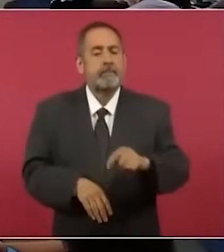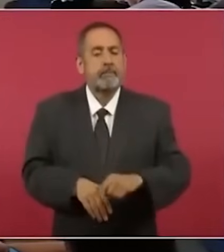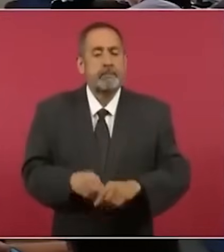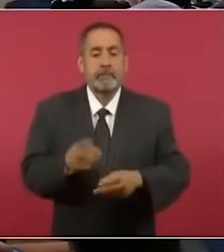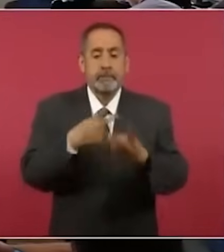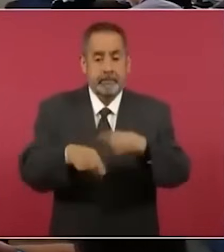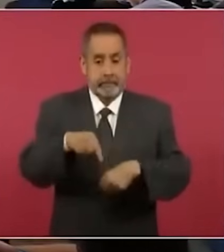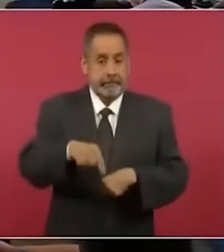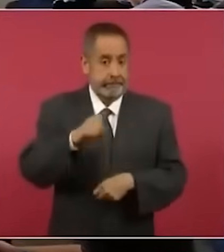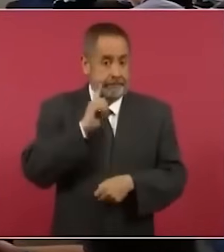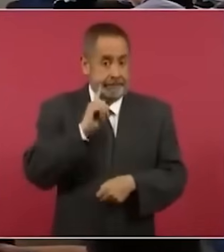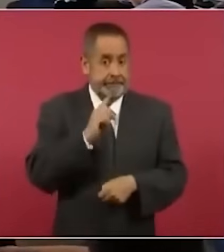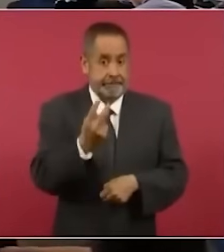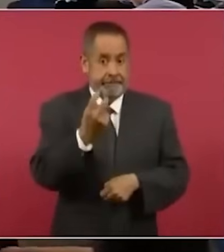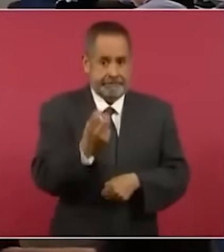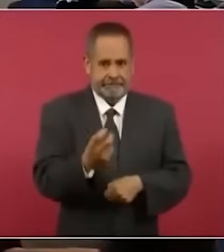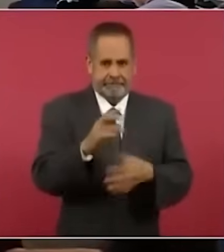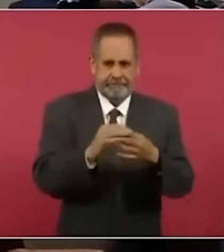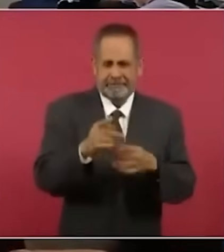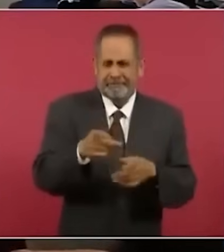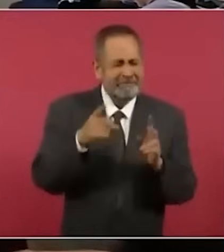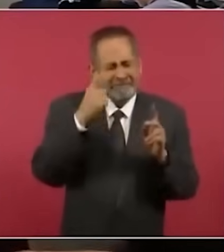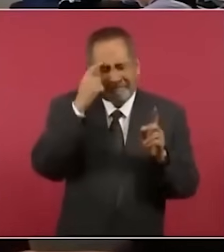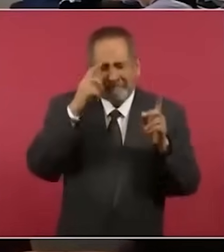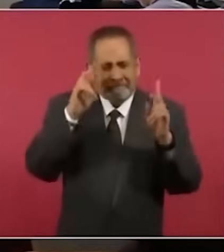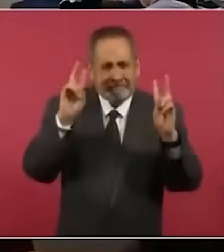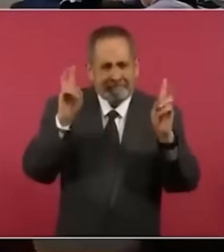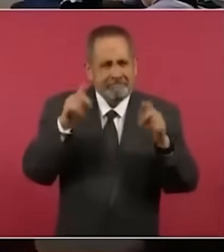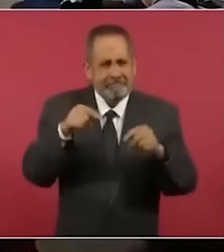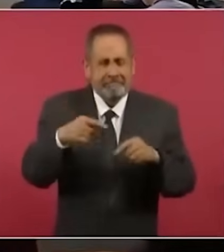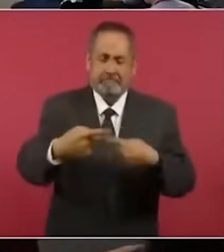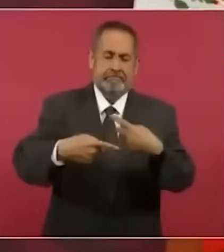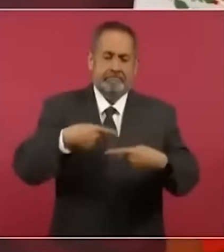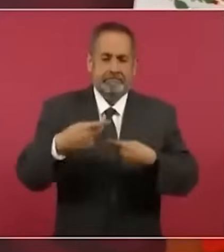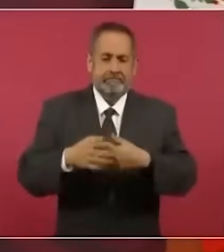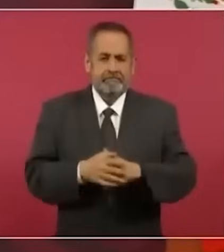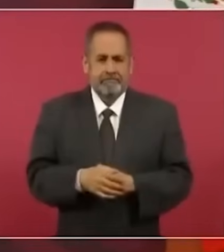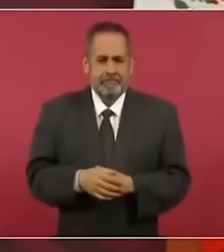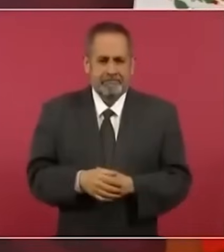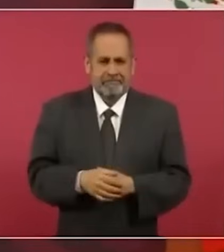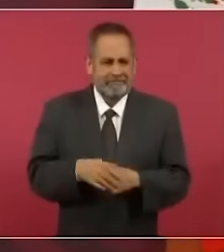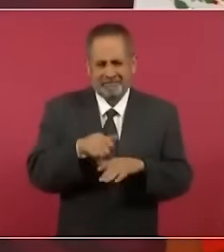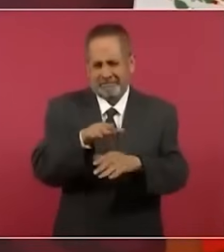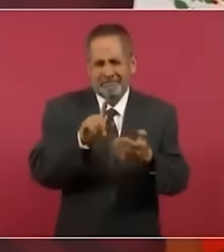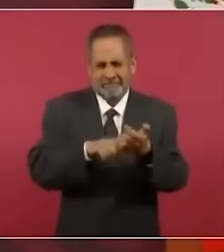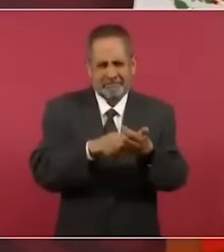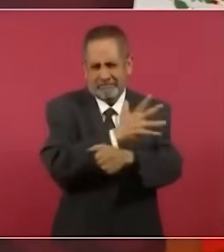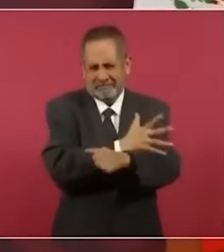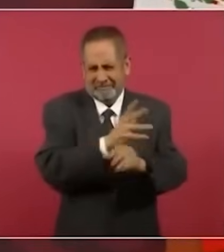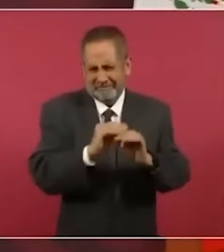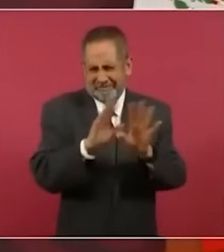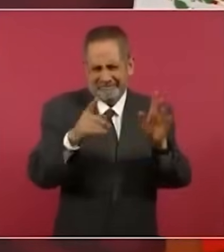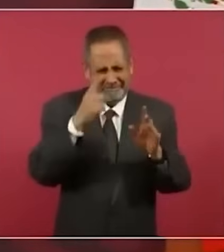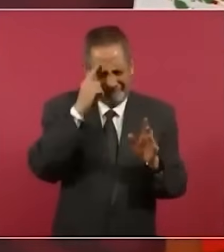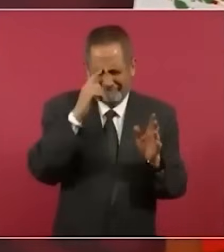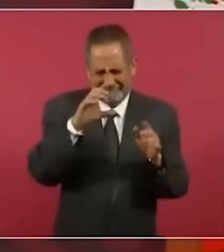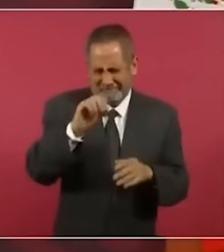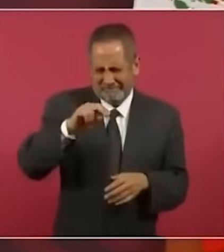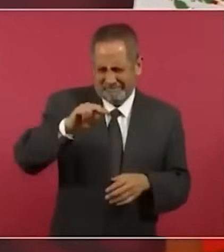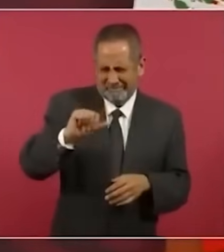y vino aquí, no sé cuál era el tema, así, transparencia o